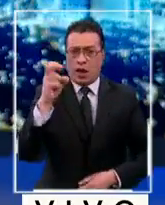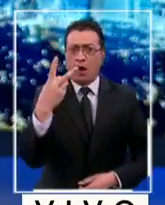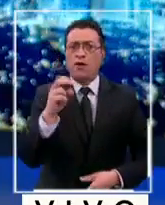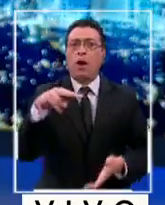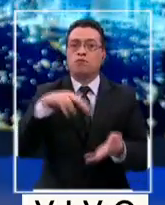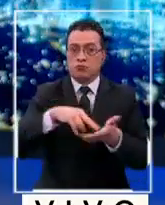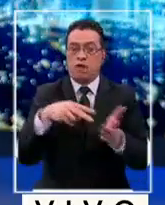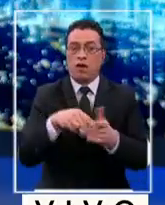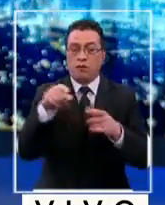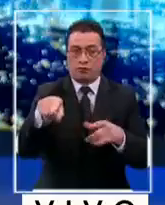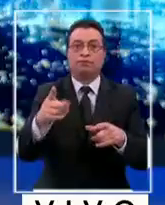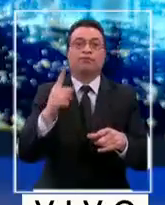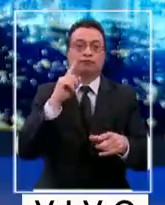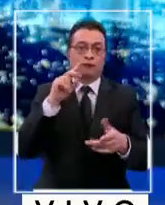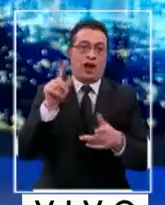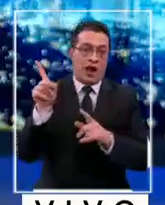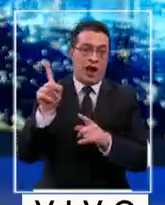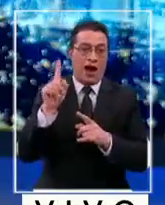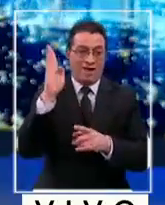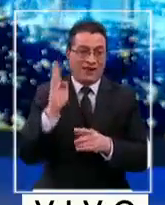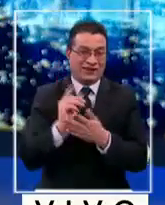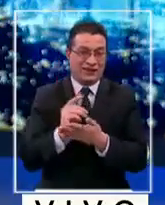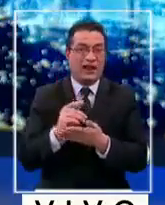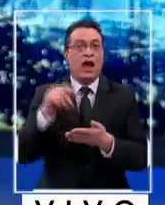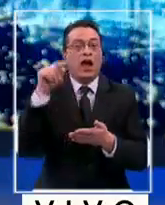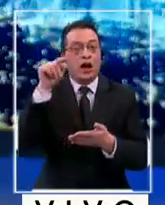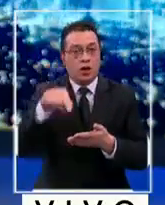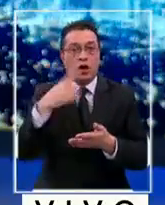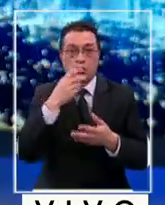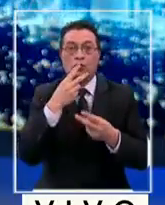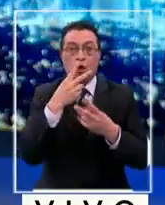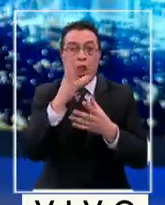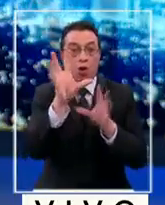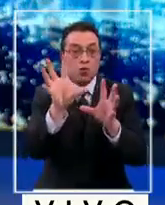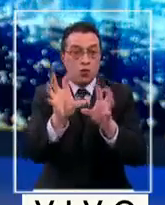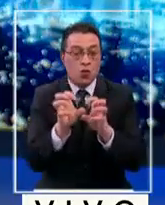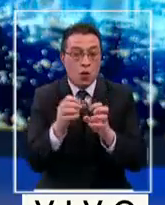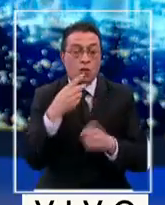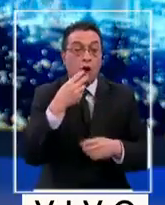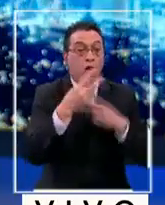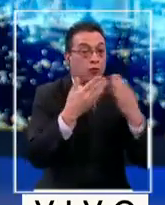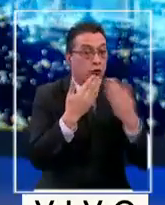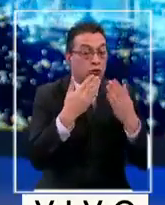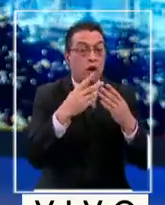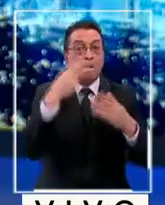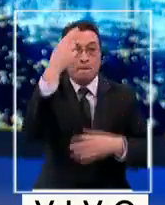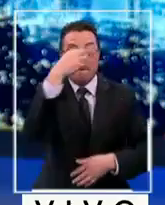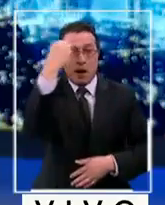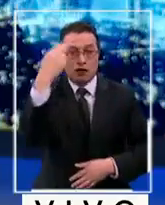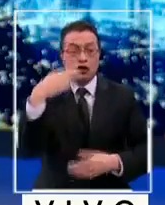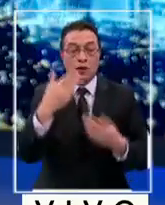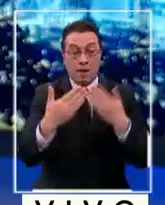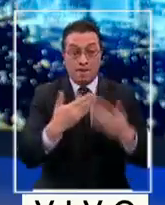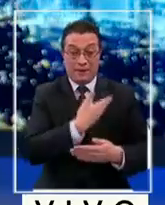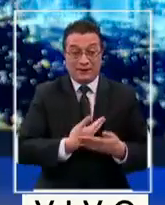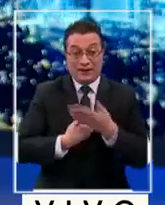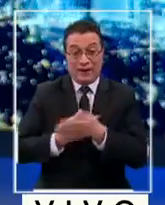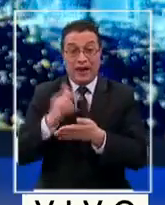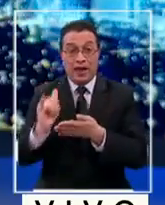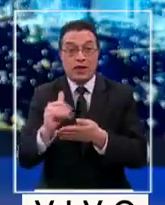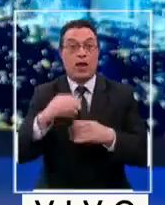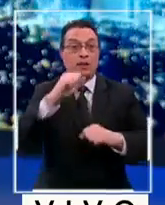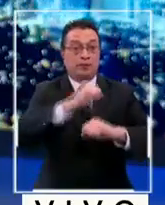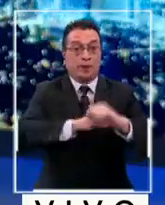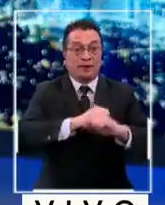crisis en que se sumió su país. Claro, hoy se publicó el audio de una conversación ocurrida en marzo entre el presidente Michel Temer y el empresario